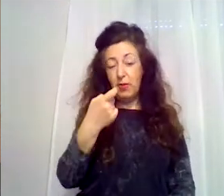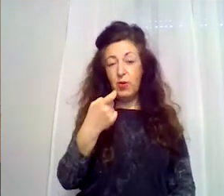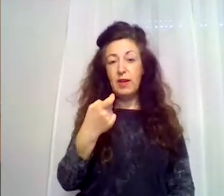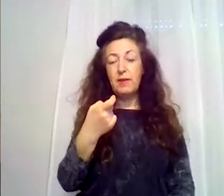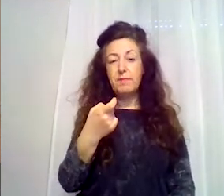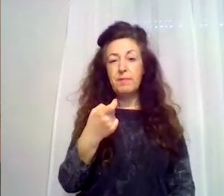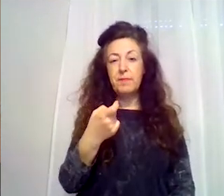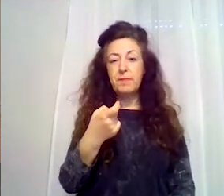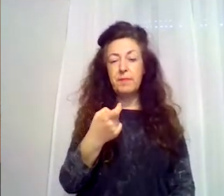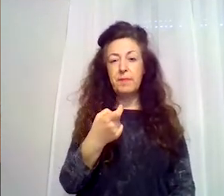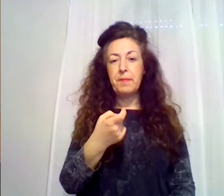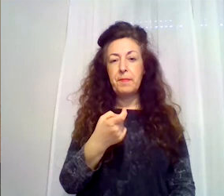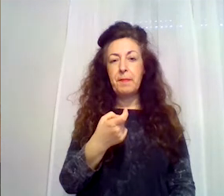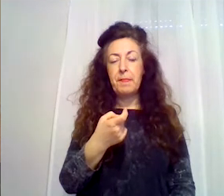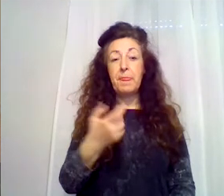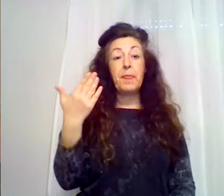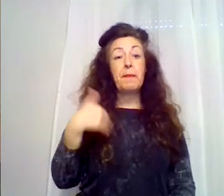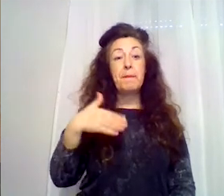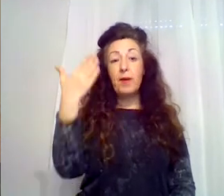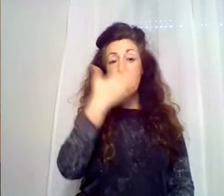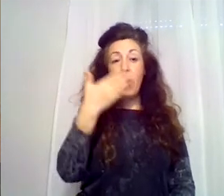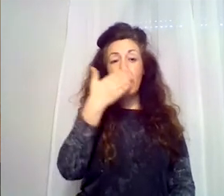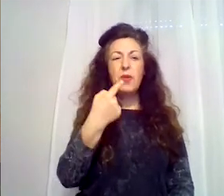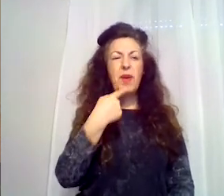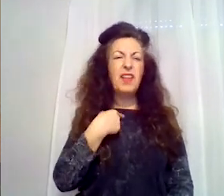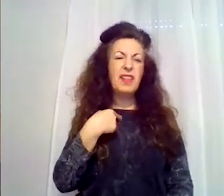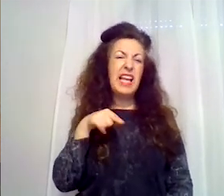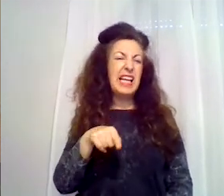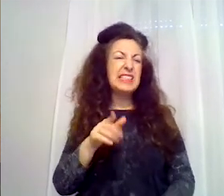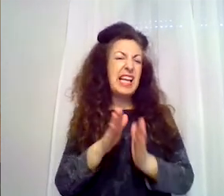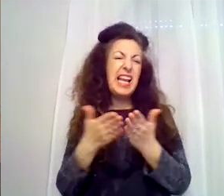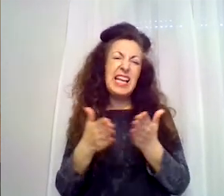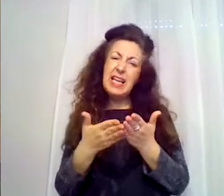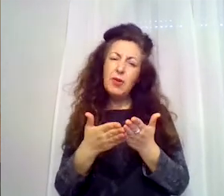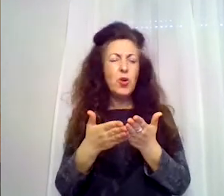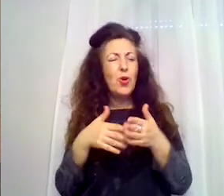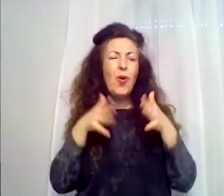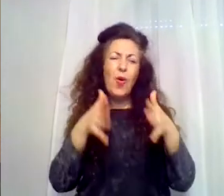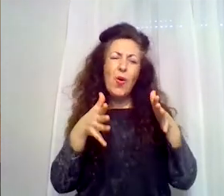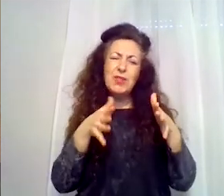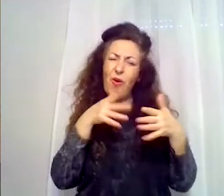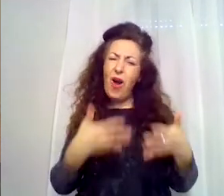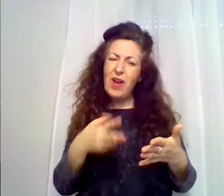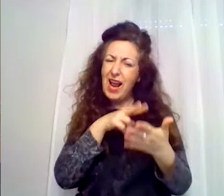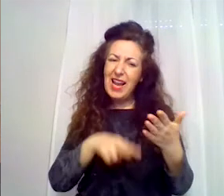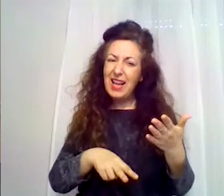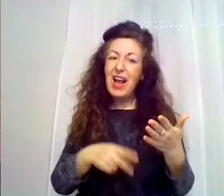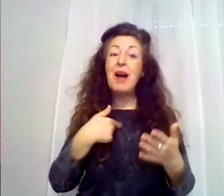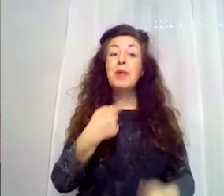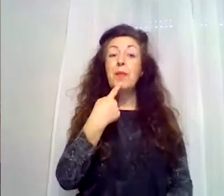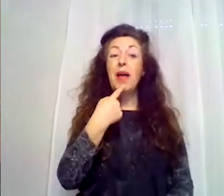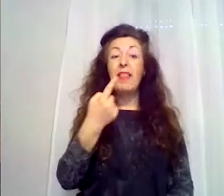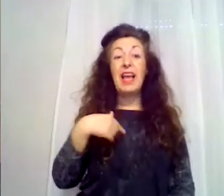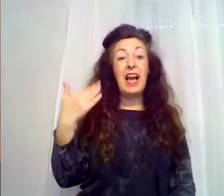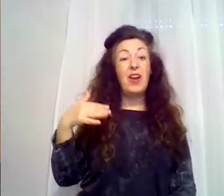dado lo escaso que se sabe de Shakespeare, esa teoría marlowiana de que Shakespeare hubiera sido